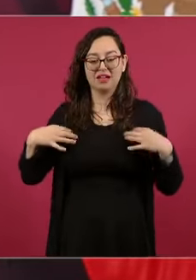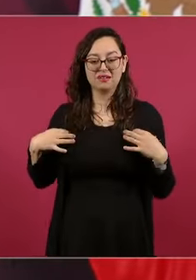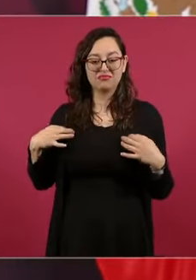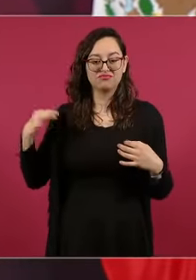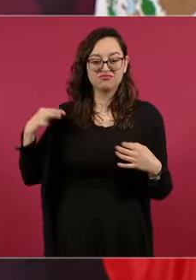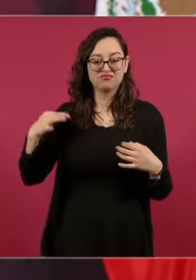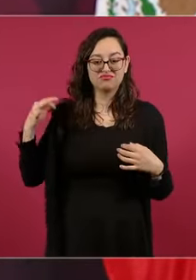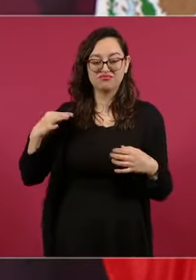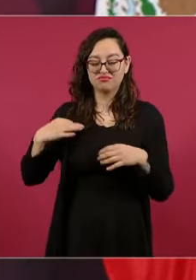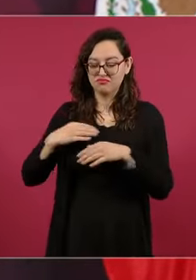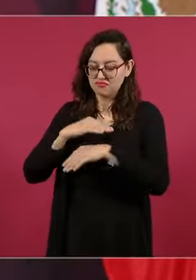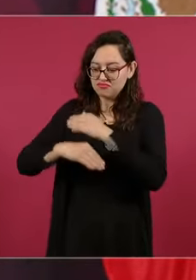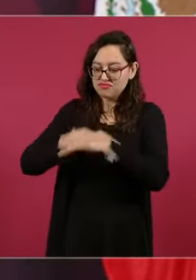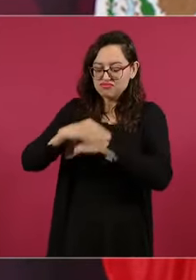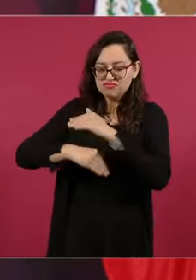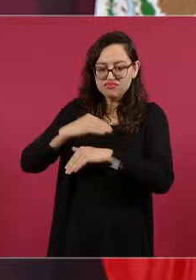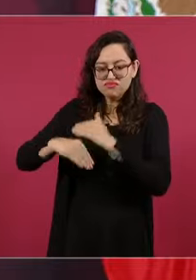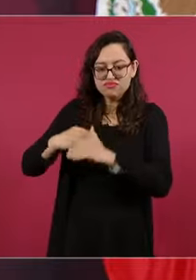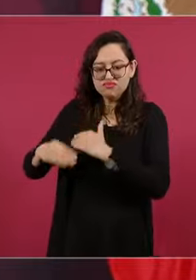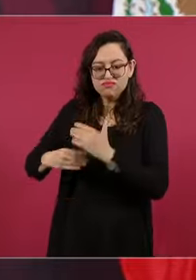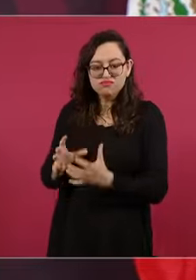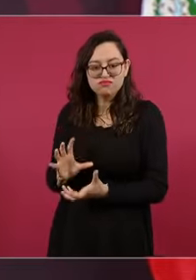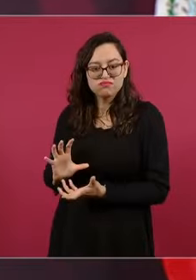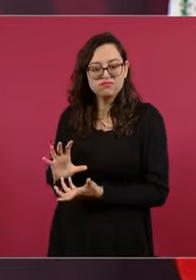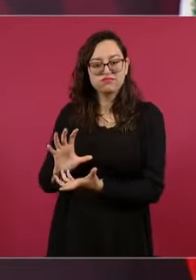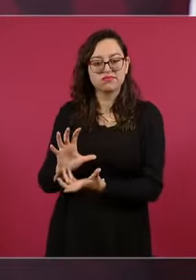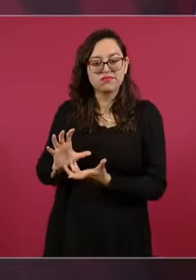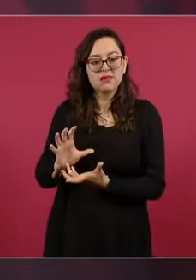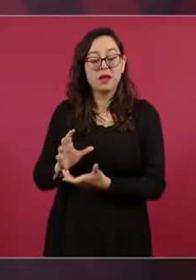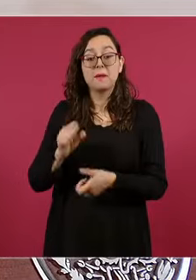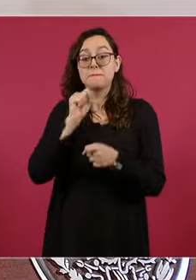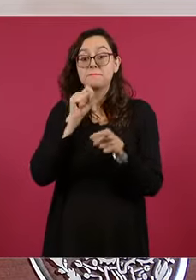los bats se hacían ahí,